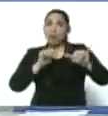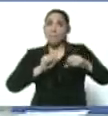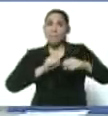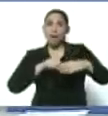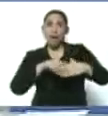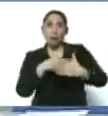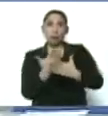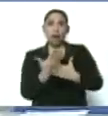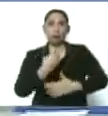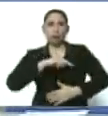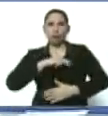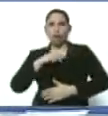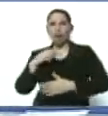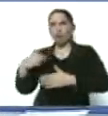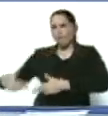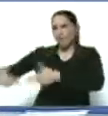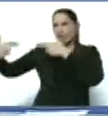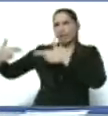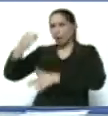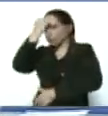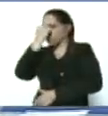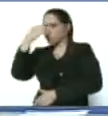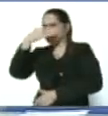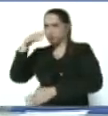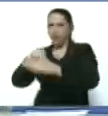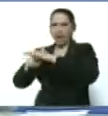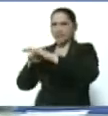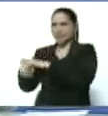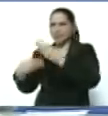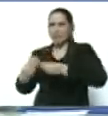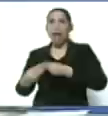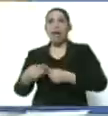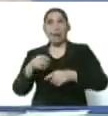estábamos enfrentando la invasión mercenaria, se estaban haciendo miles de pruebas.